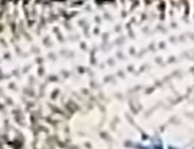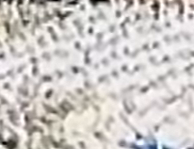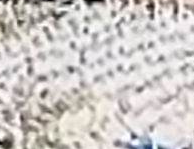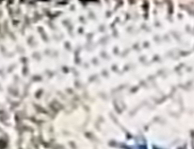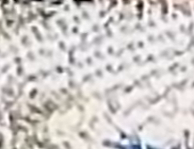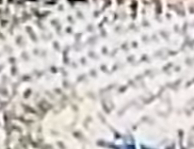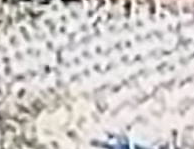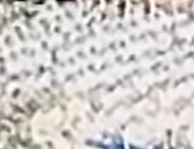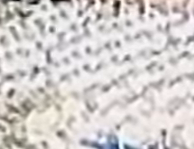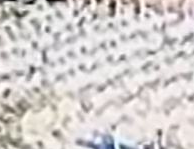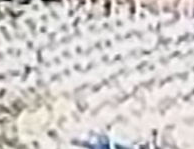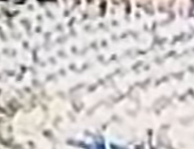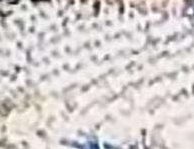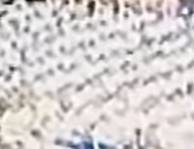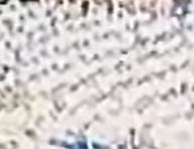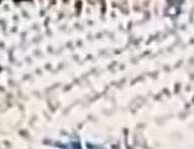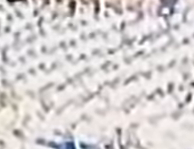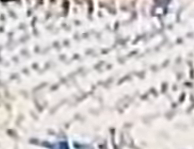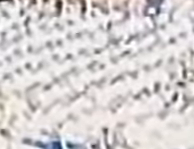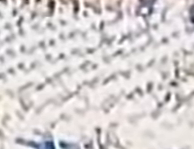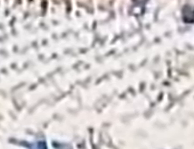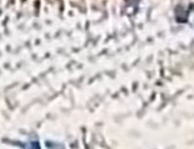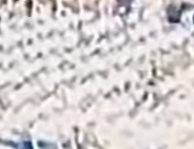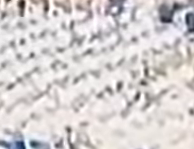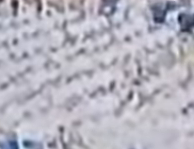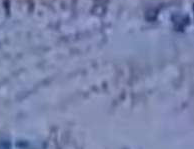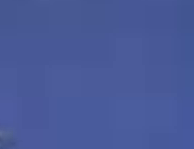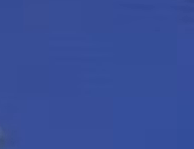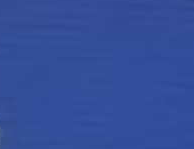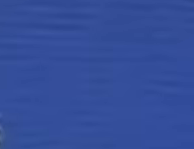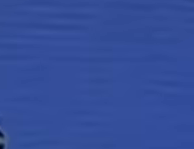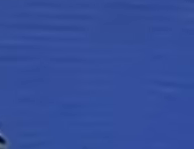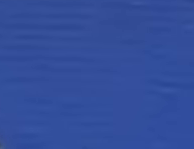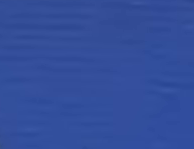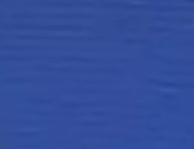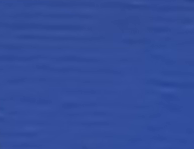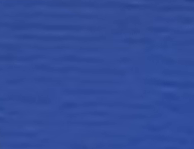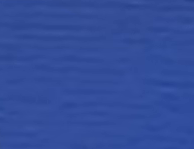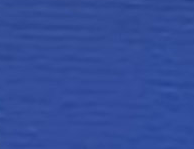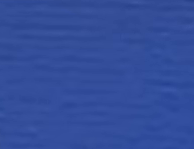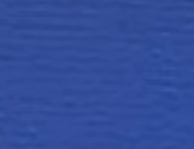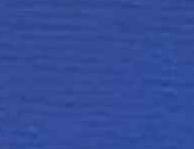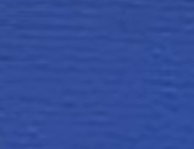vista físico, desde el punto de vista político, diplomático.